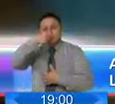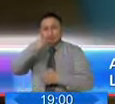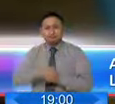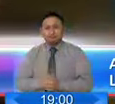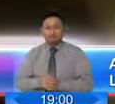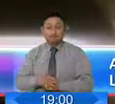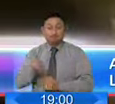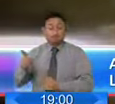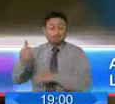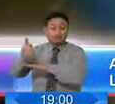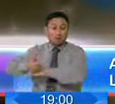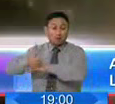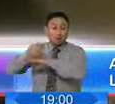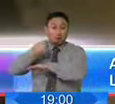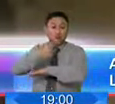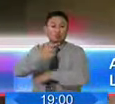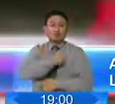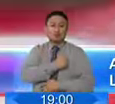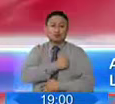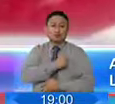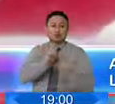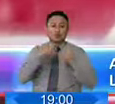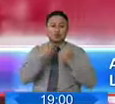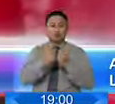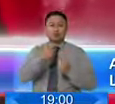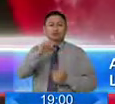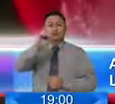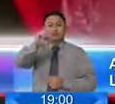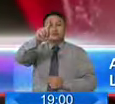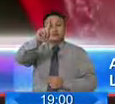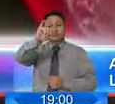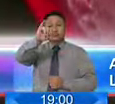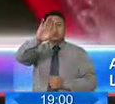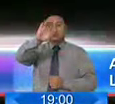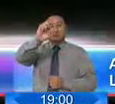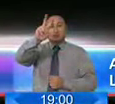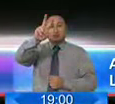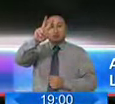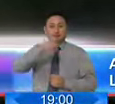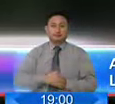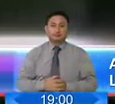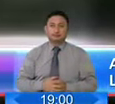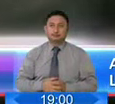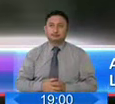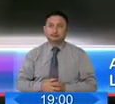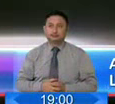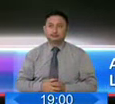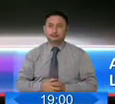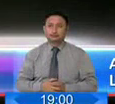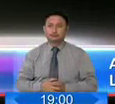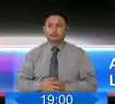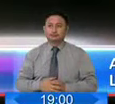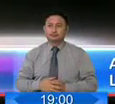las autoridades, pertenecerían al grupo disidente Oliver Sinisterra.